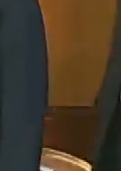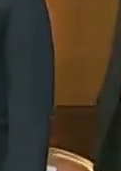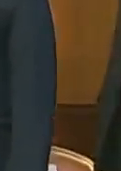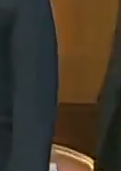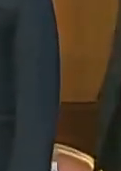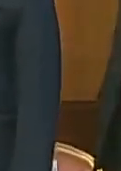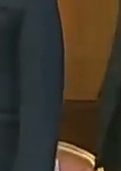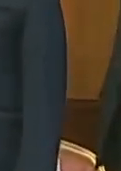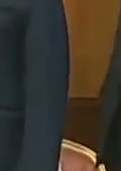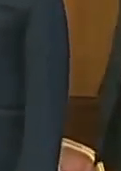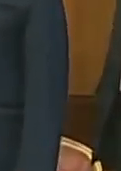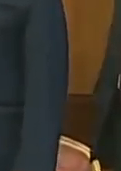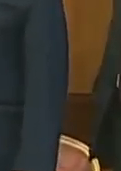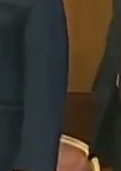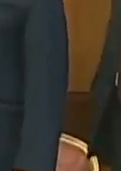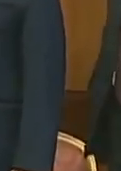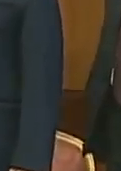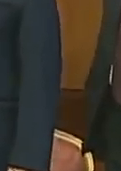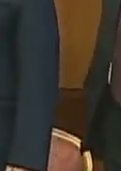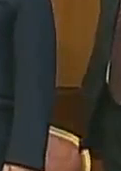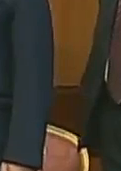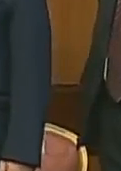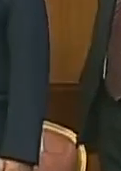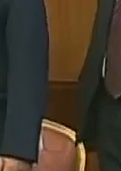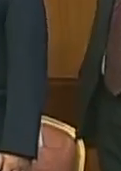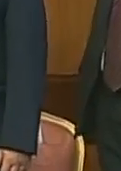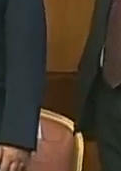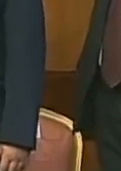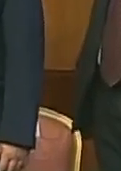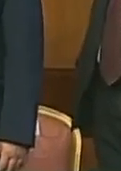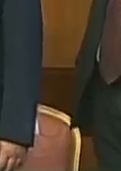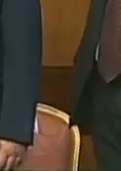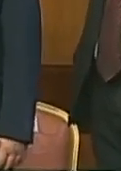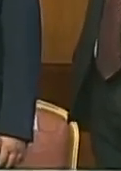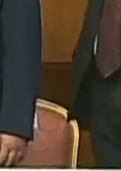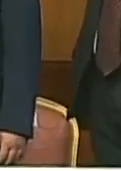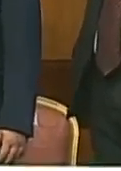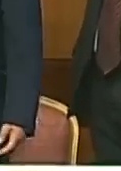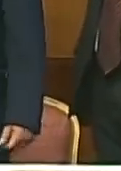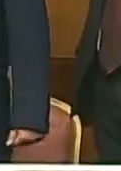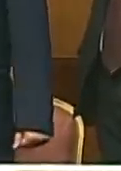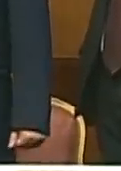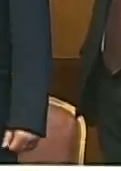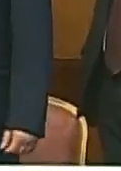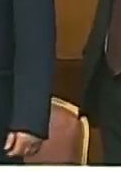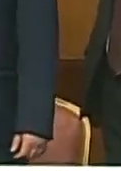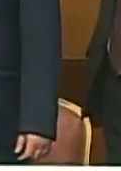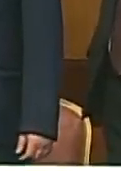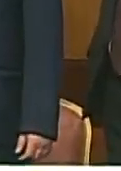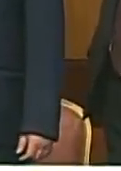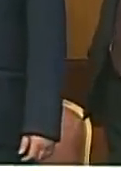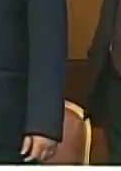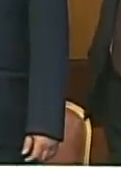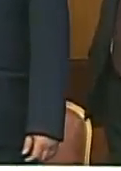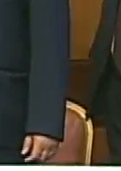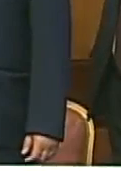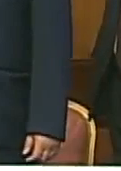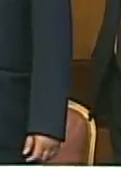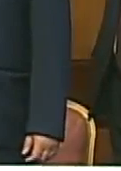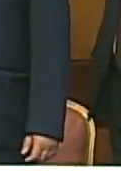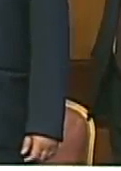de la República Bolivariana de Venezuela, acompañado del excelentísimo señor Jaime Algaiz, secretario general de